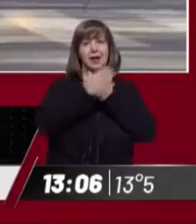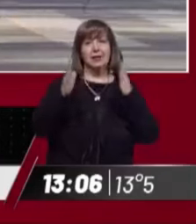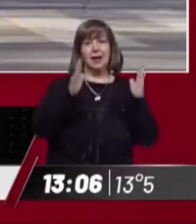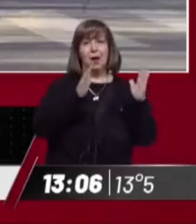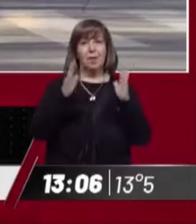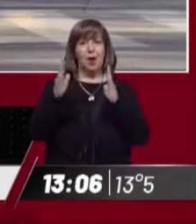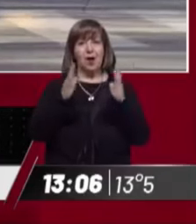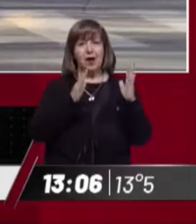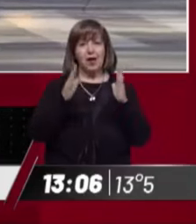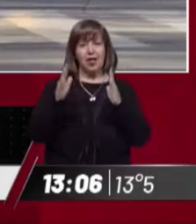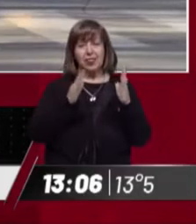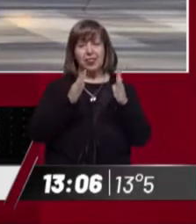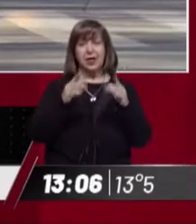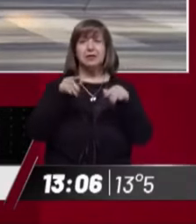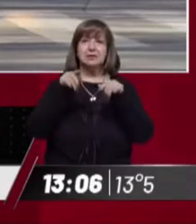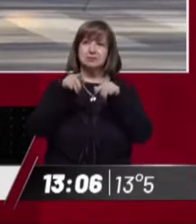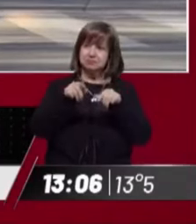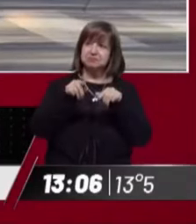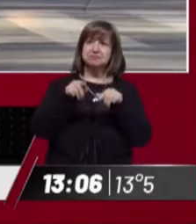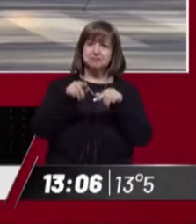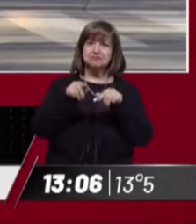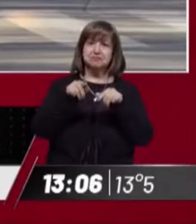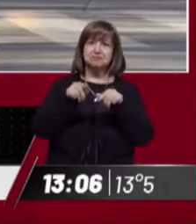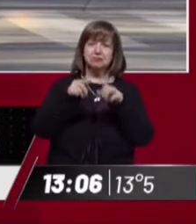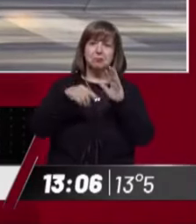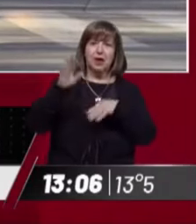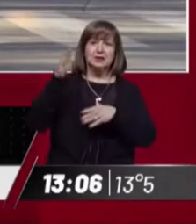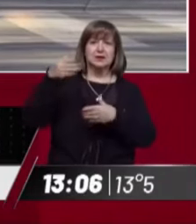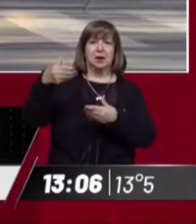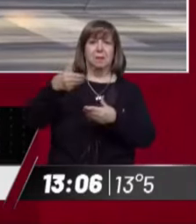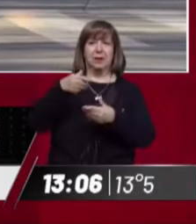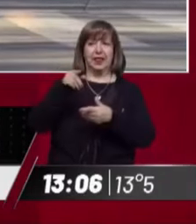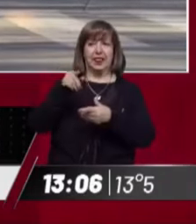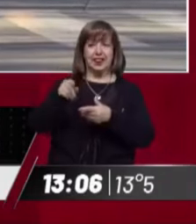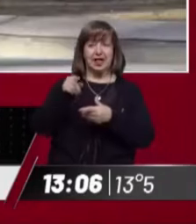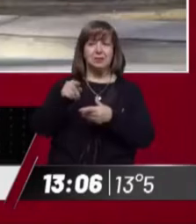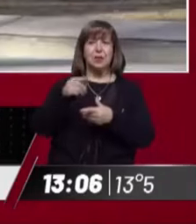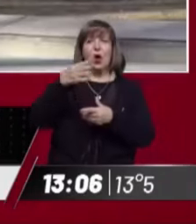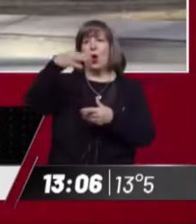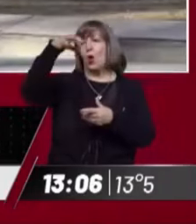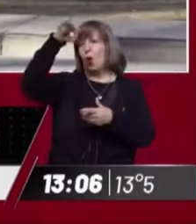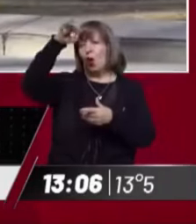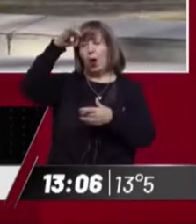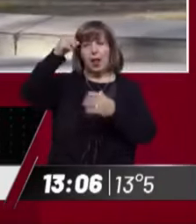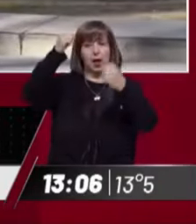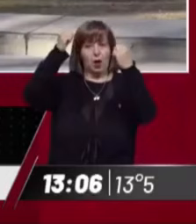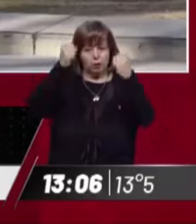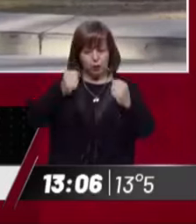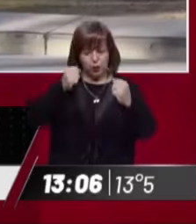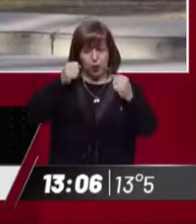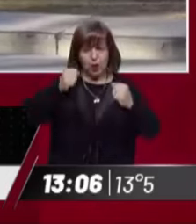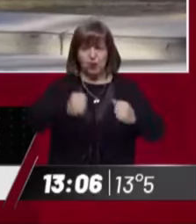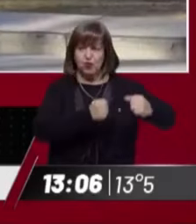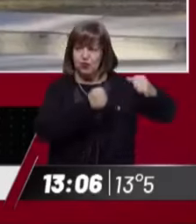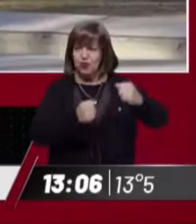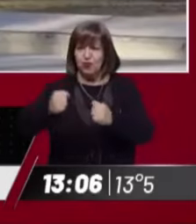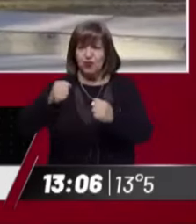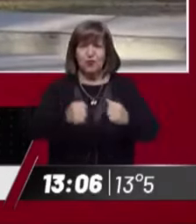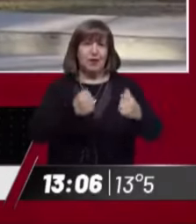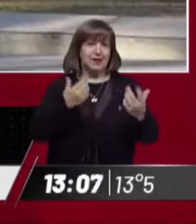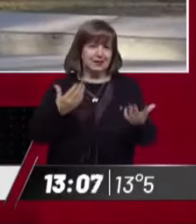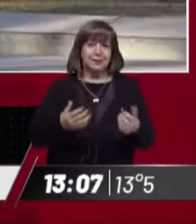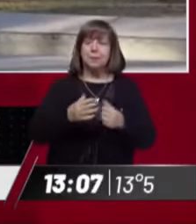un atractivo muy importante porque, bueno, hoy es el único centro de esquí que tenemos en la provincia. Cerrando, ¿gasto